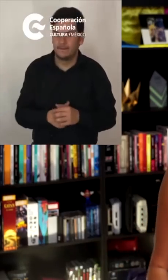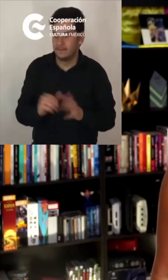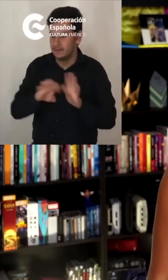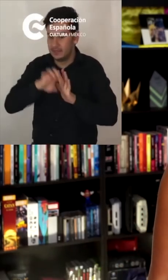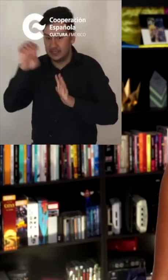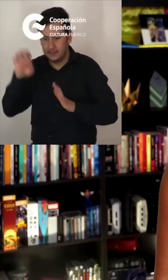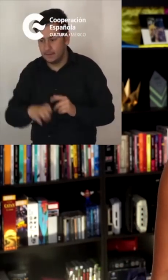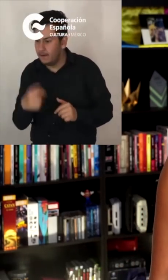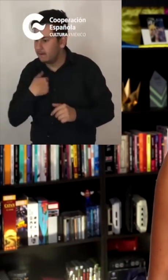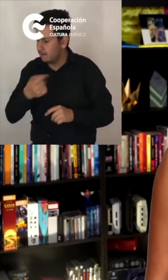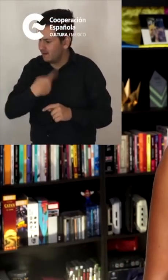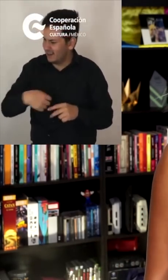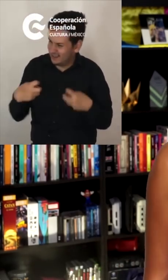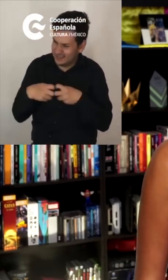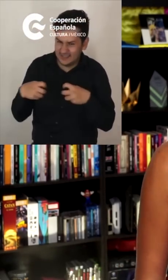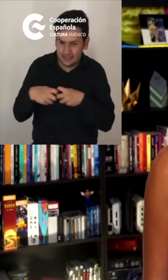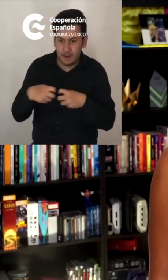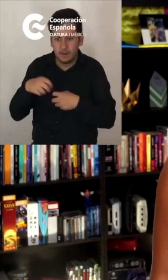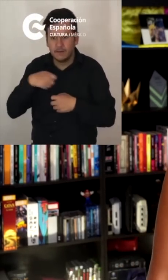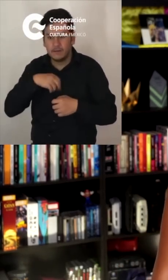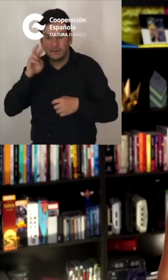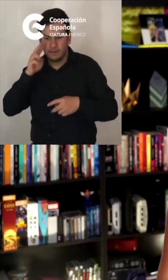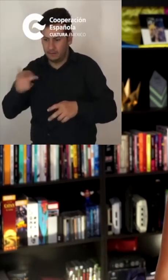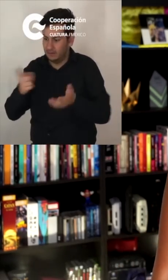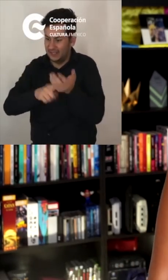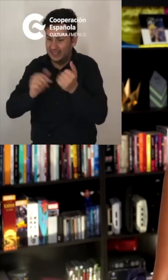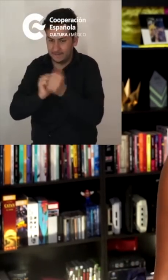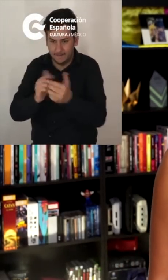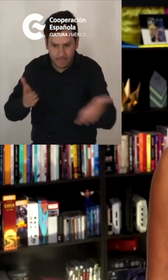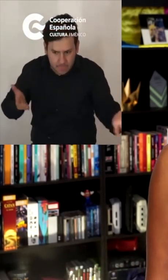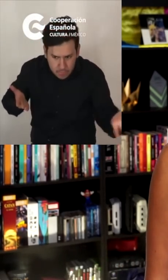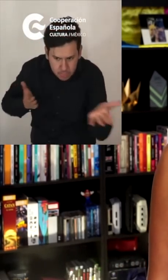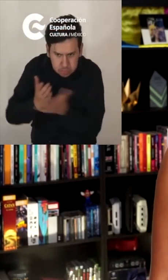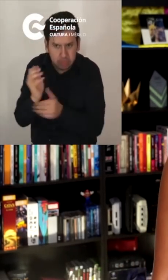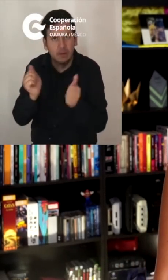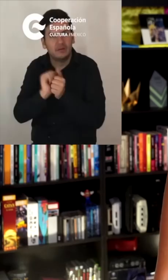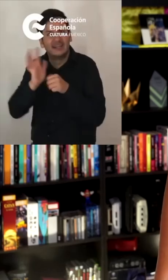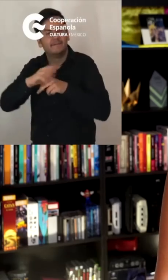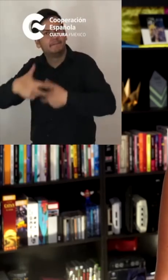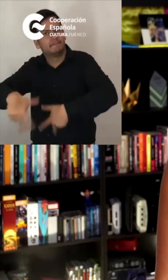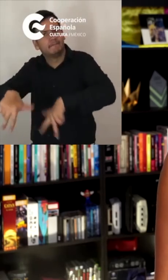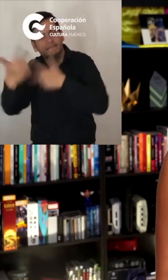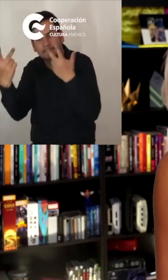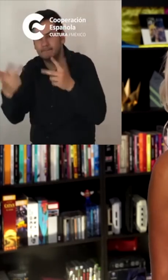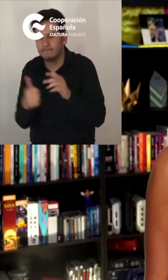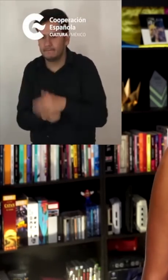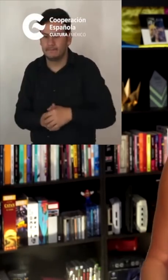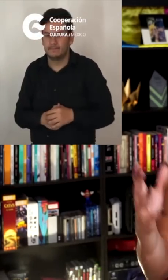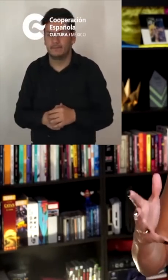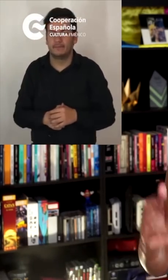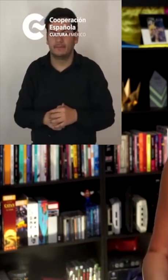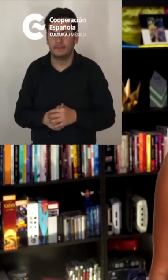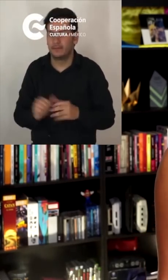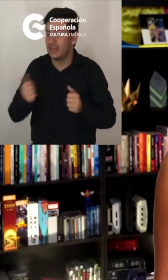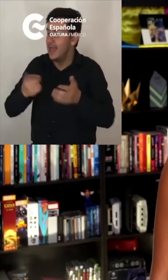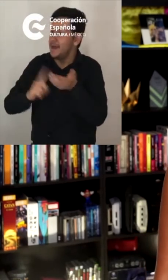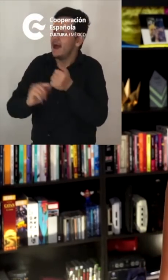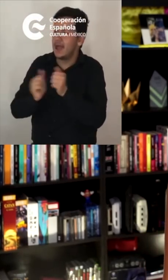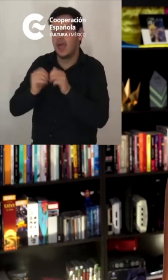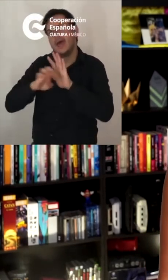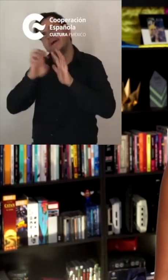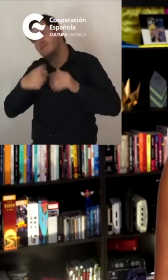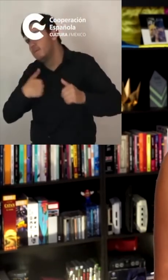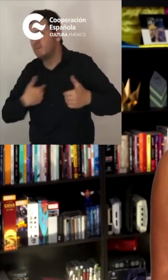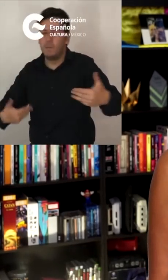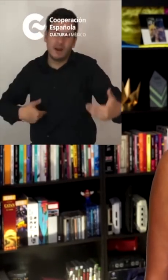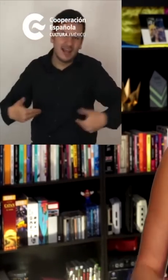Primero, la ansiedad relacionada al mero llegar a la llamada. Que si ustedes creían llegar temprano a la carnita de su amiguis Diana era incómodo porque